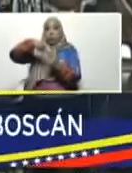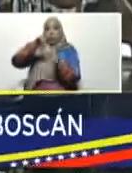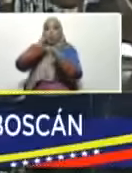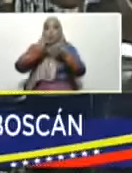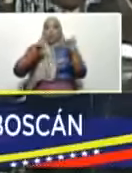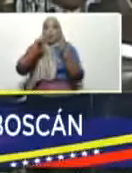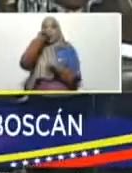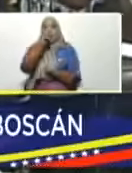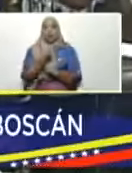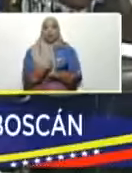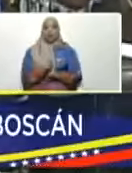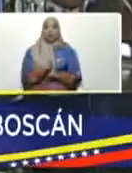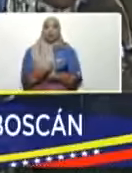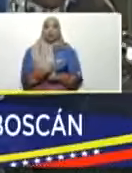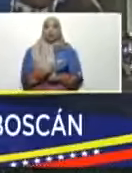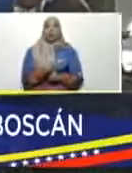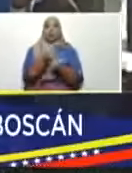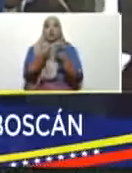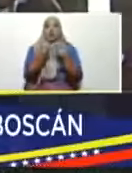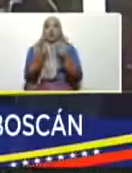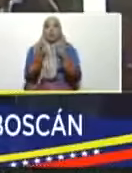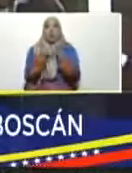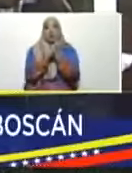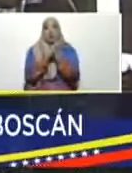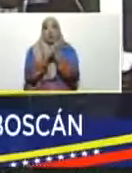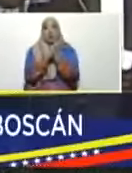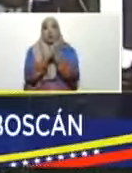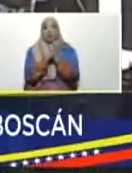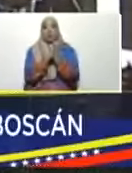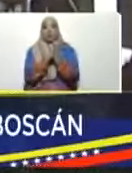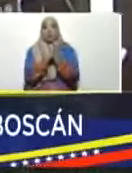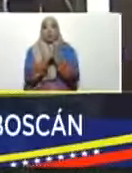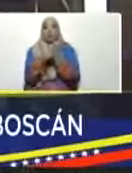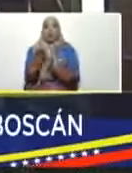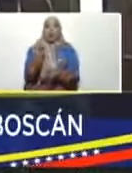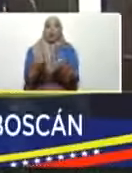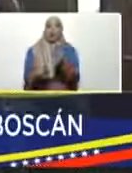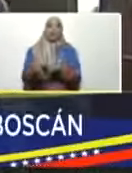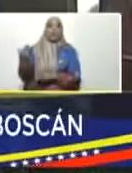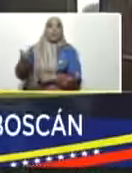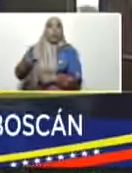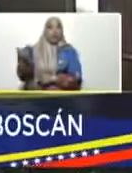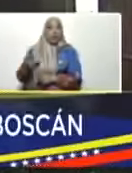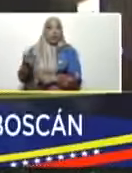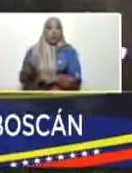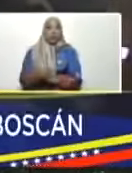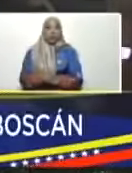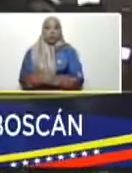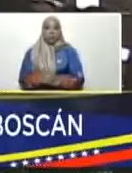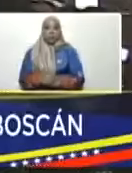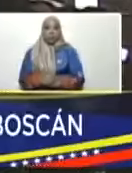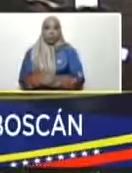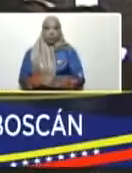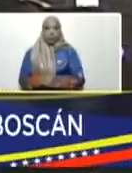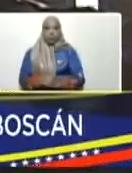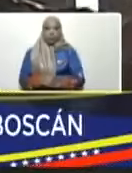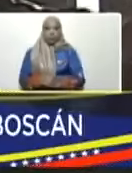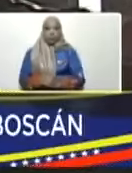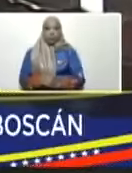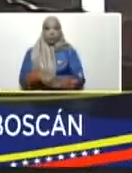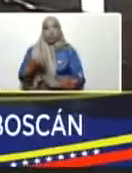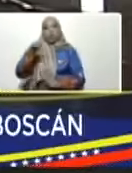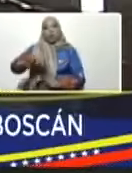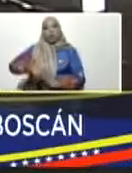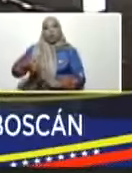año, 96.000 barriles. Y hay algo importante, ¿ah? Que esta es